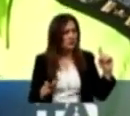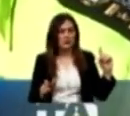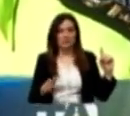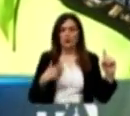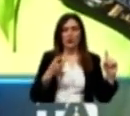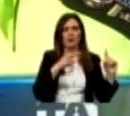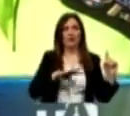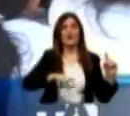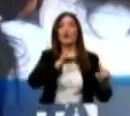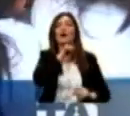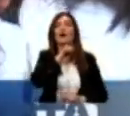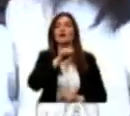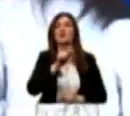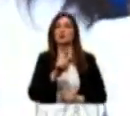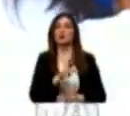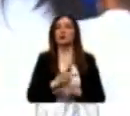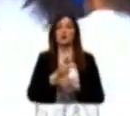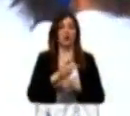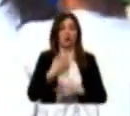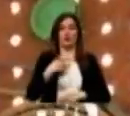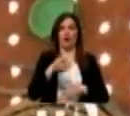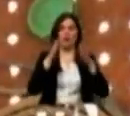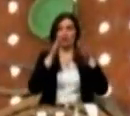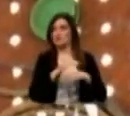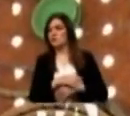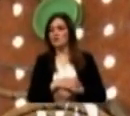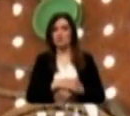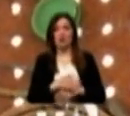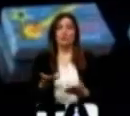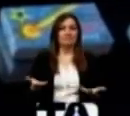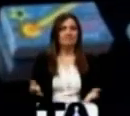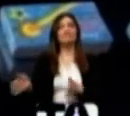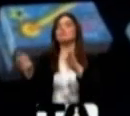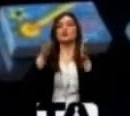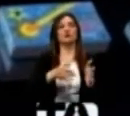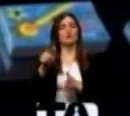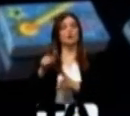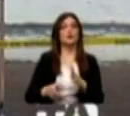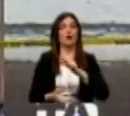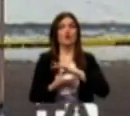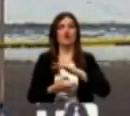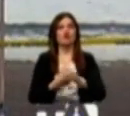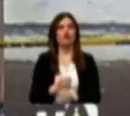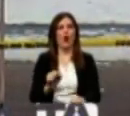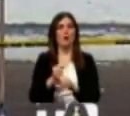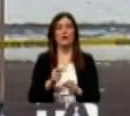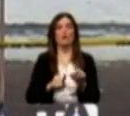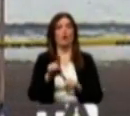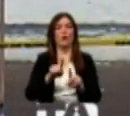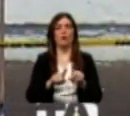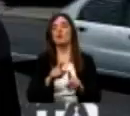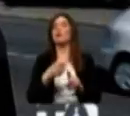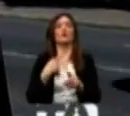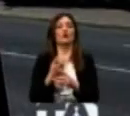dinero nos quieran asaltar. La Policía Nacional también lleva a cabo la campaña Los Explosivos Tipo Pirotecnia No Son Juegos